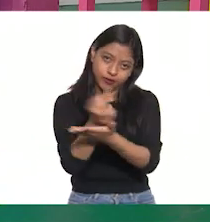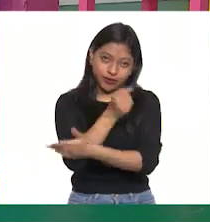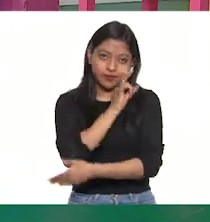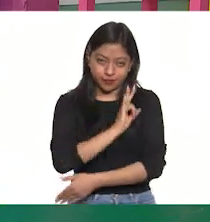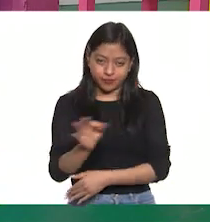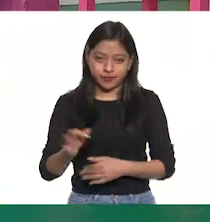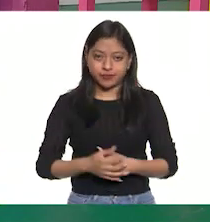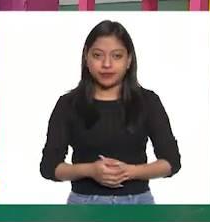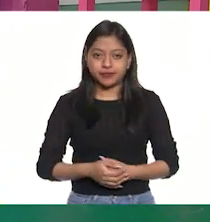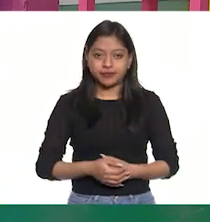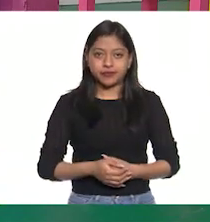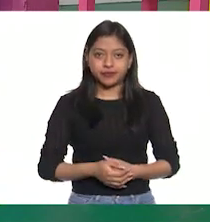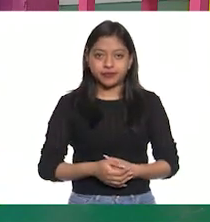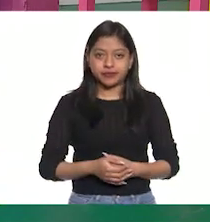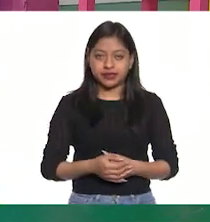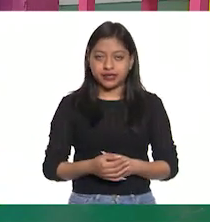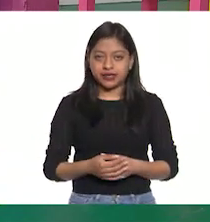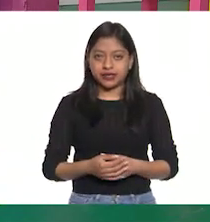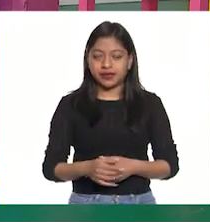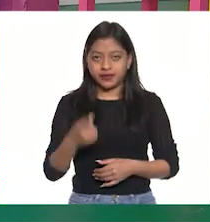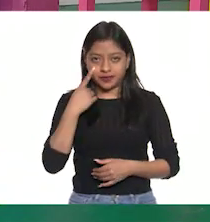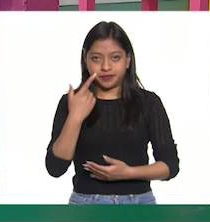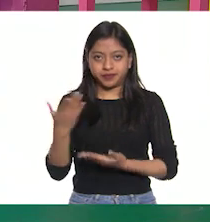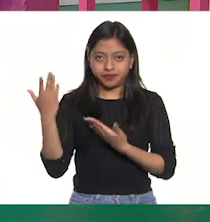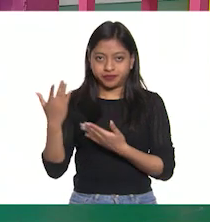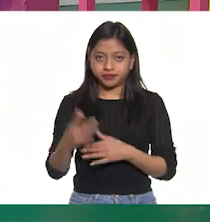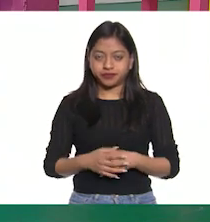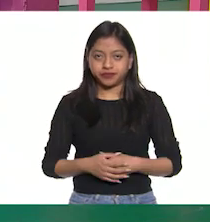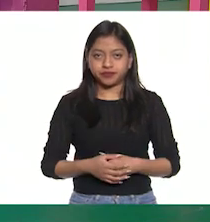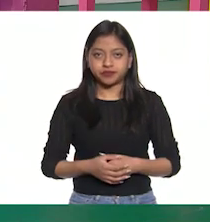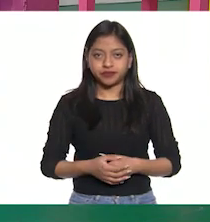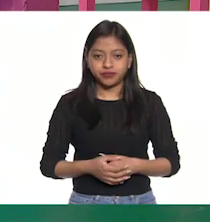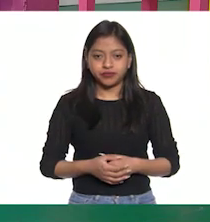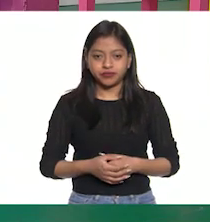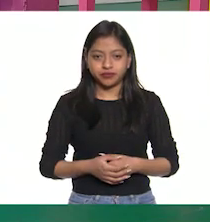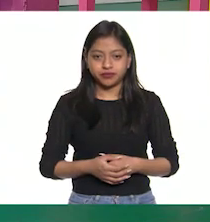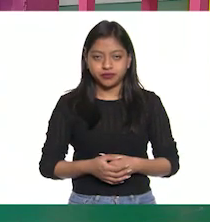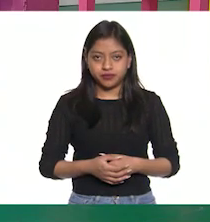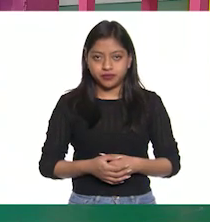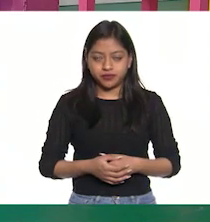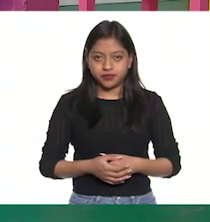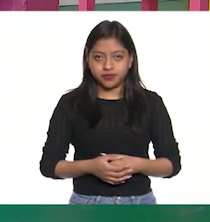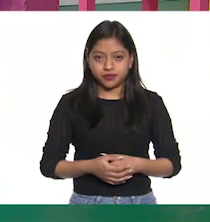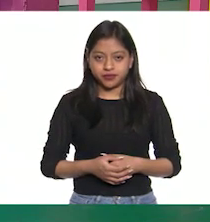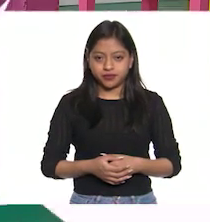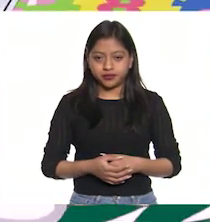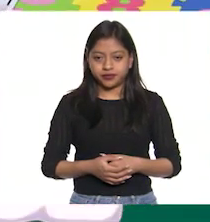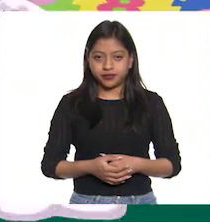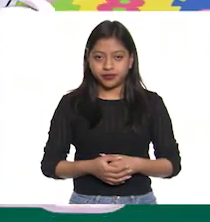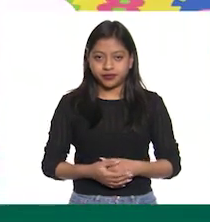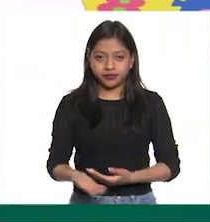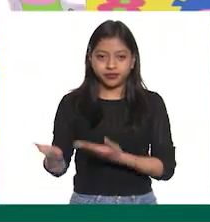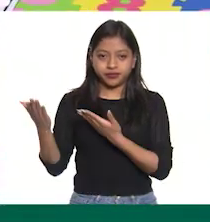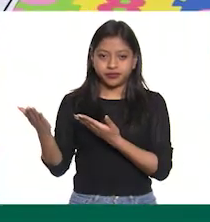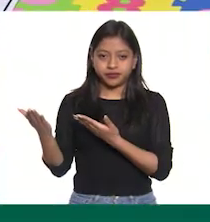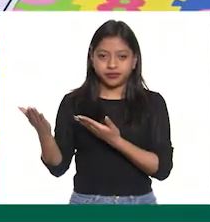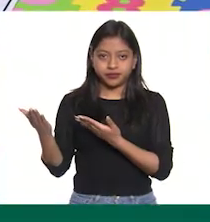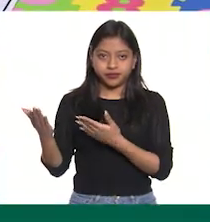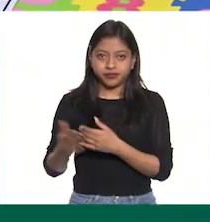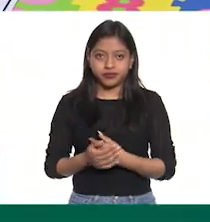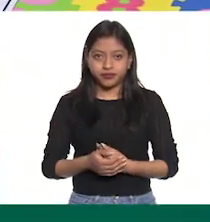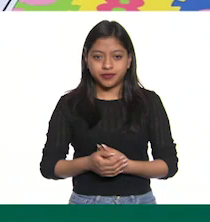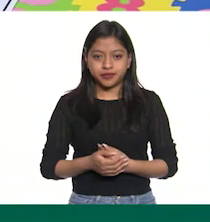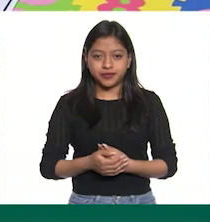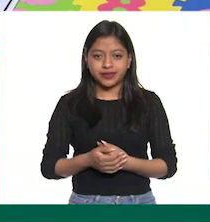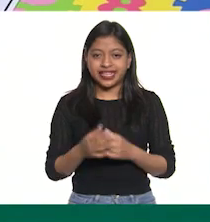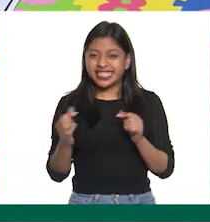Voy a tratar de atinarle al mero 1000 para ganarle luego, luego a la maestra Rosalba. No creo, no creo. ¡Ah! ¡Oh!